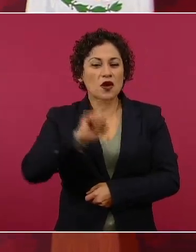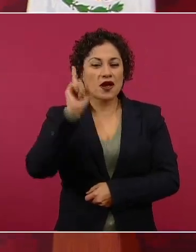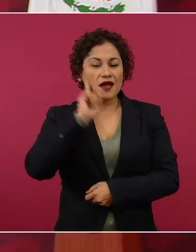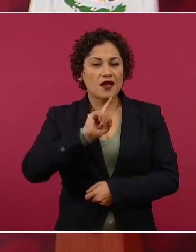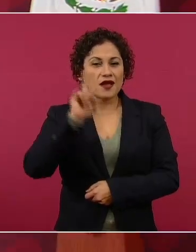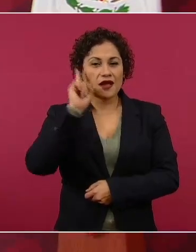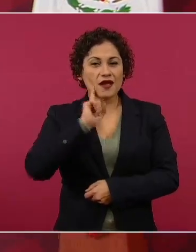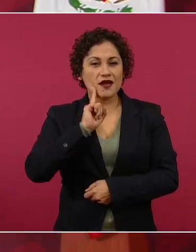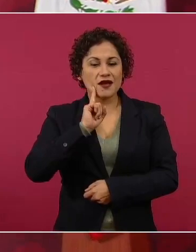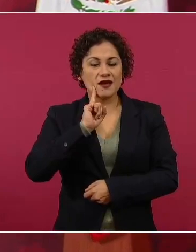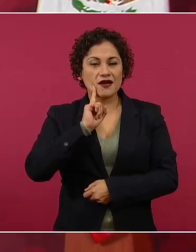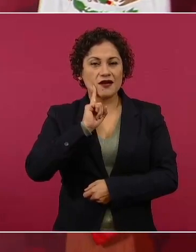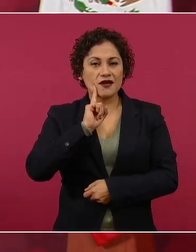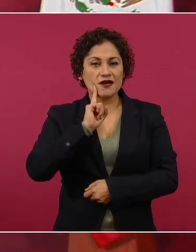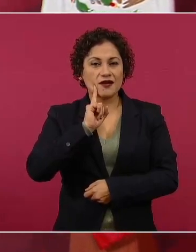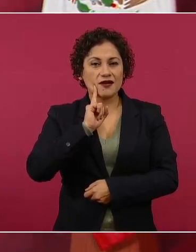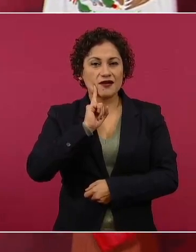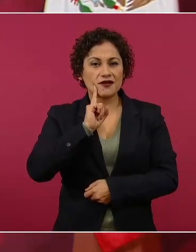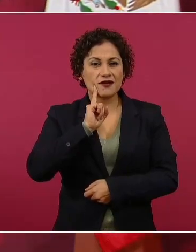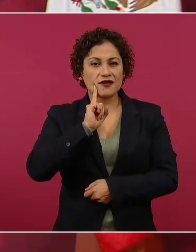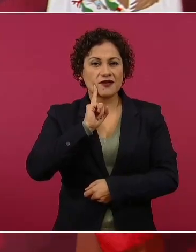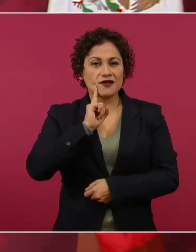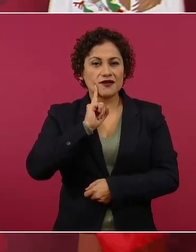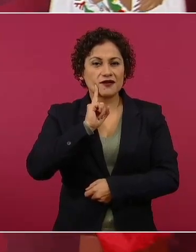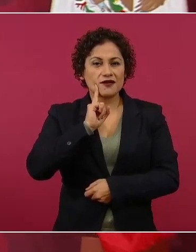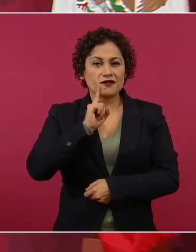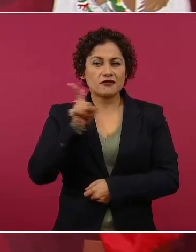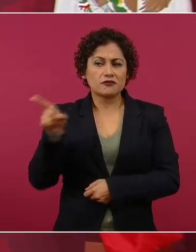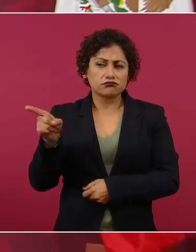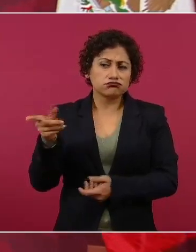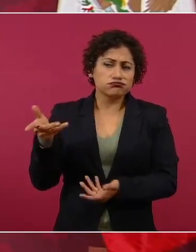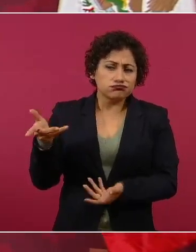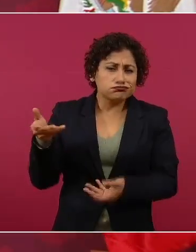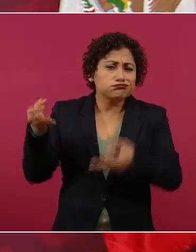más, vamos a decir, auténtica.